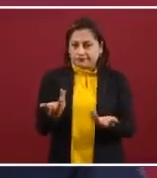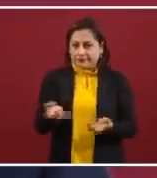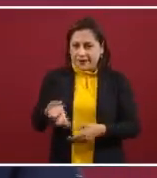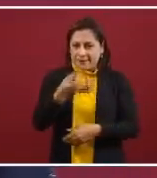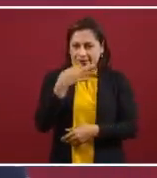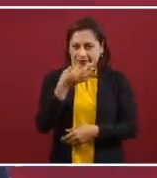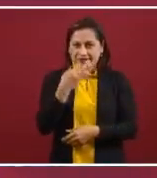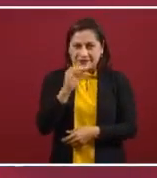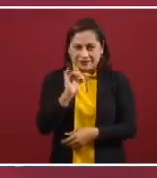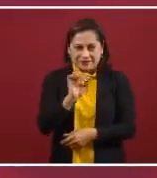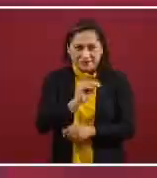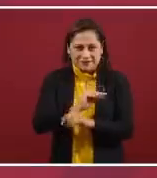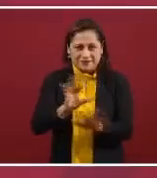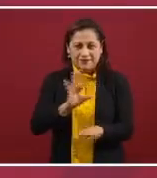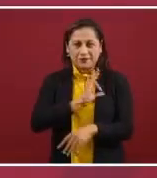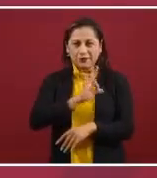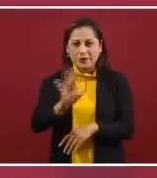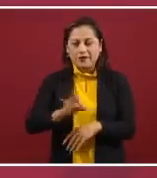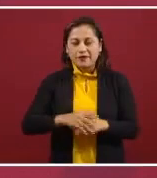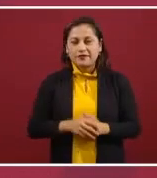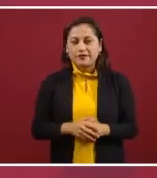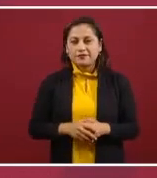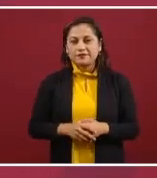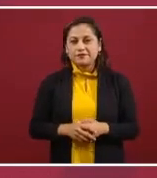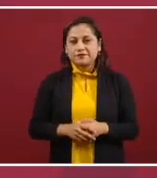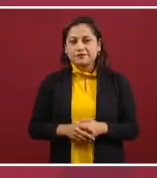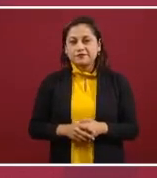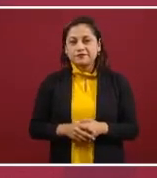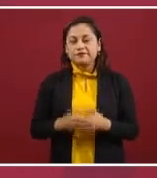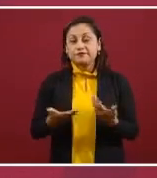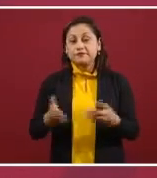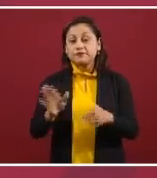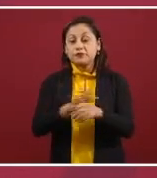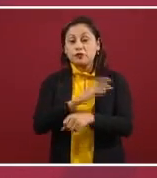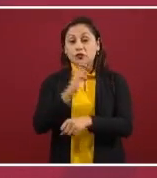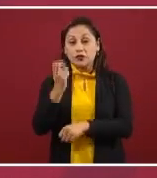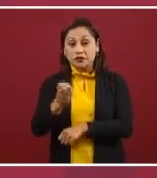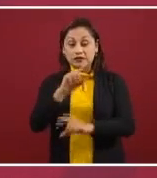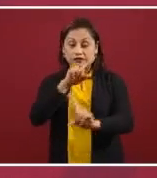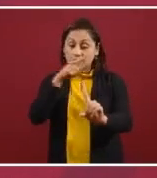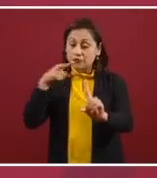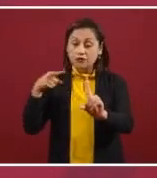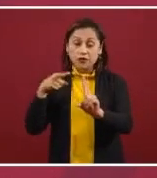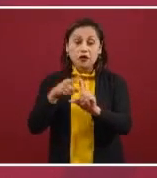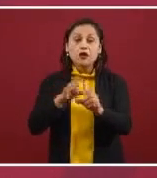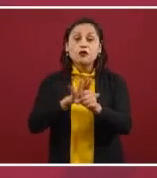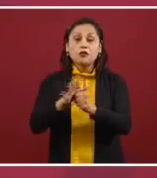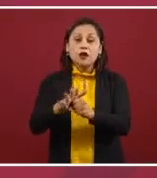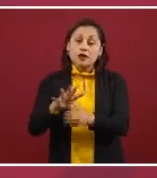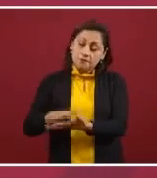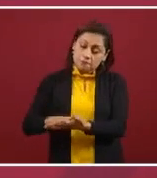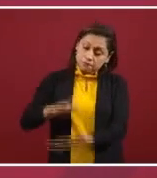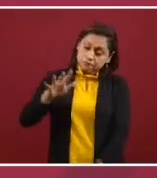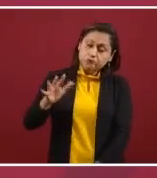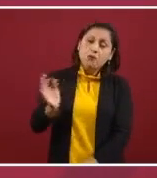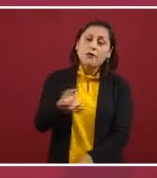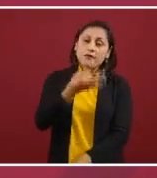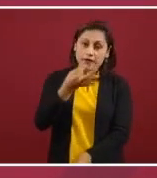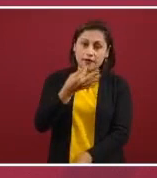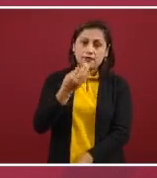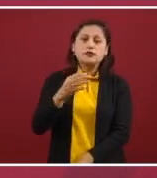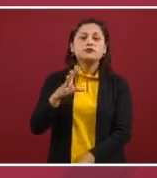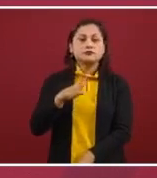el propósito es que no falten los medicamentos, todos los que se necesiten,